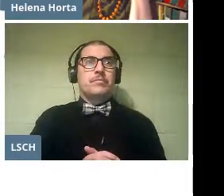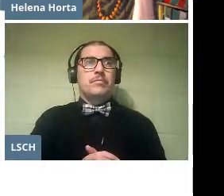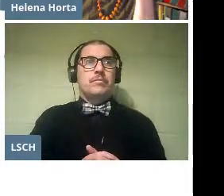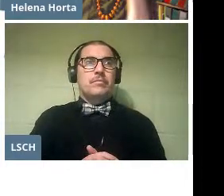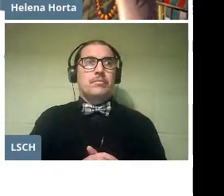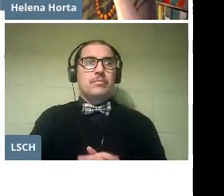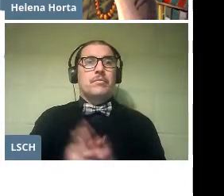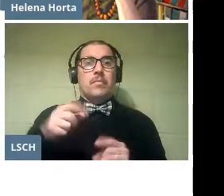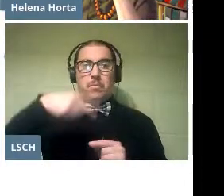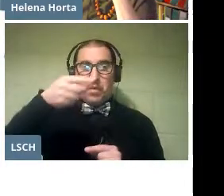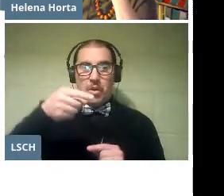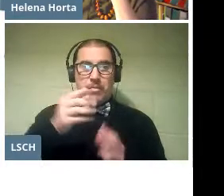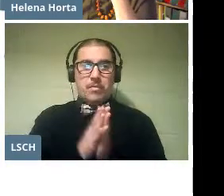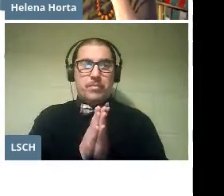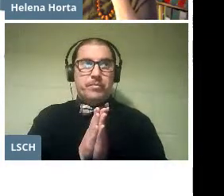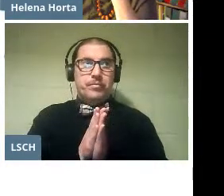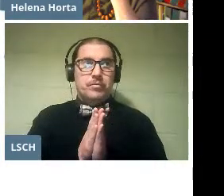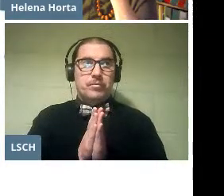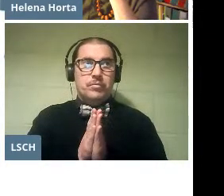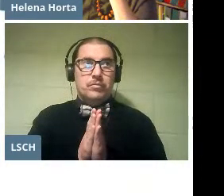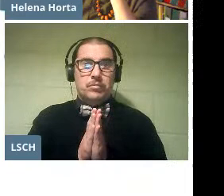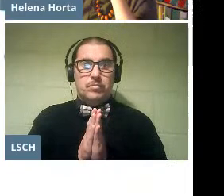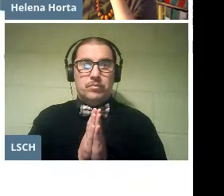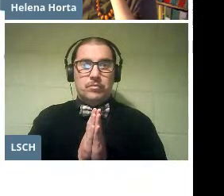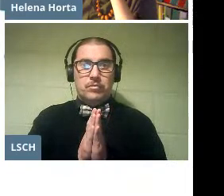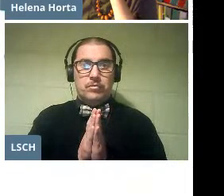La próxima, por favor.